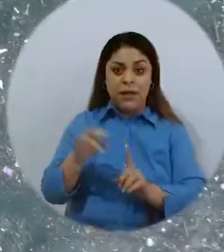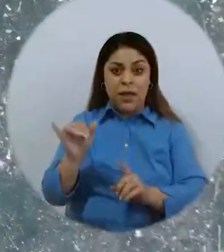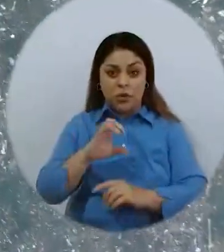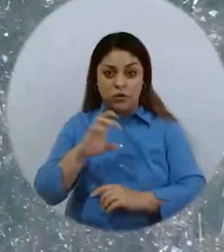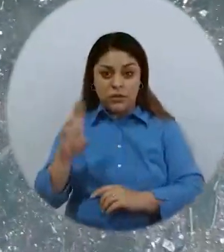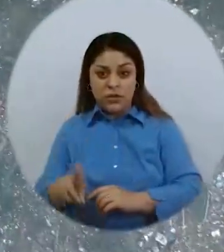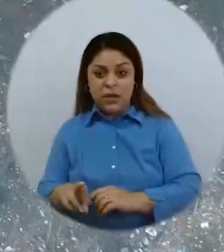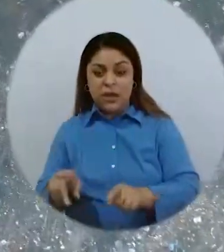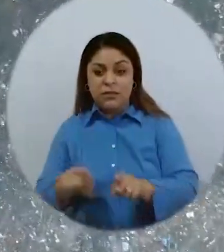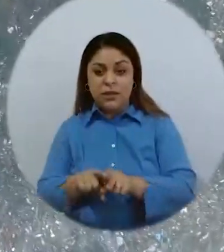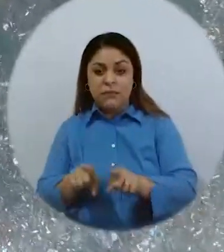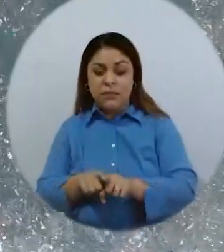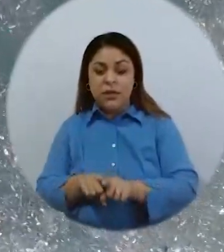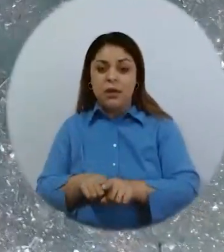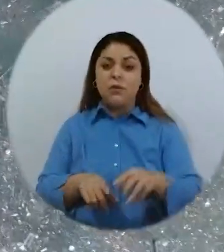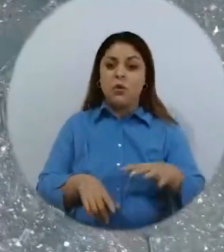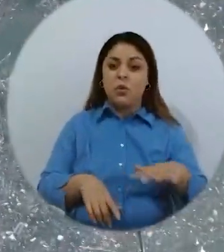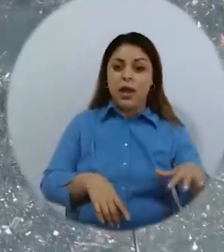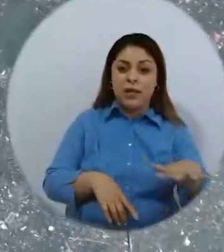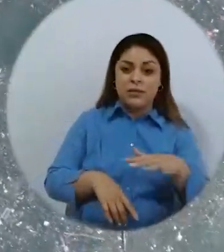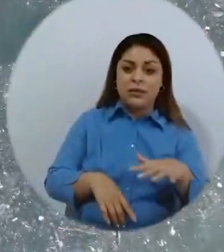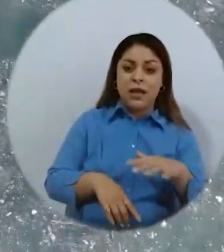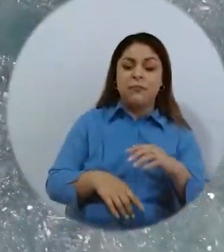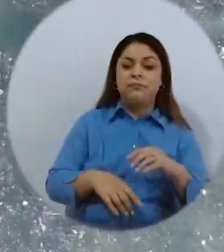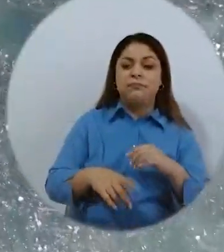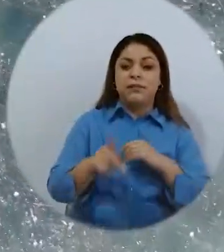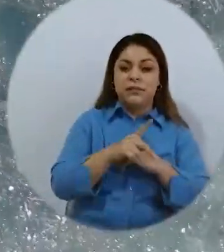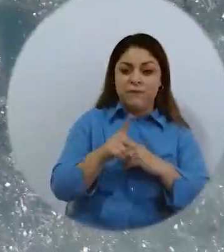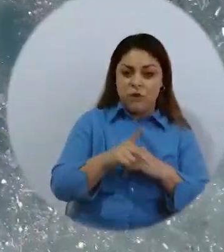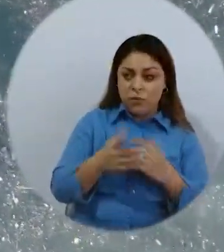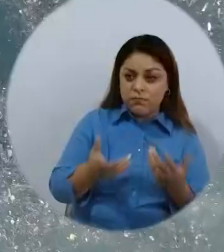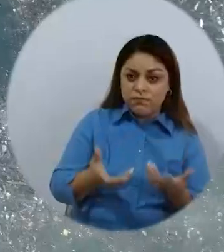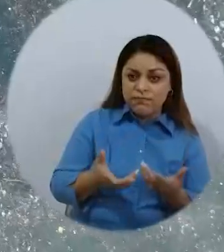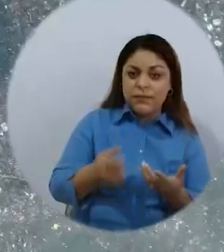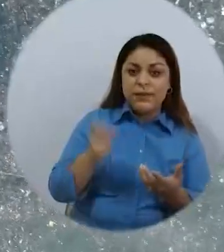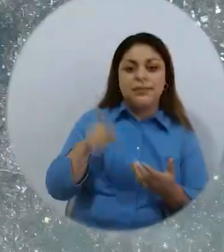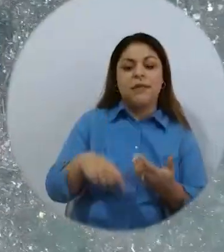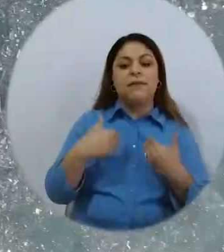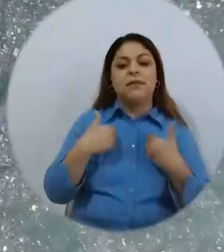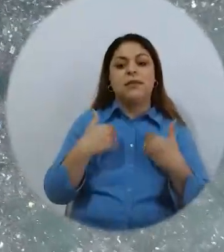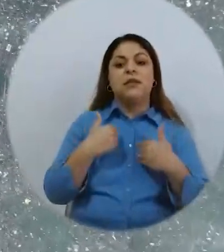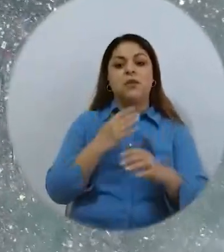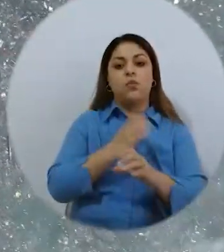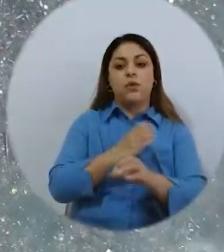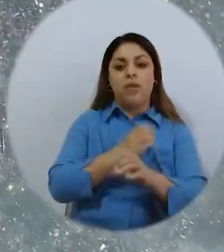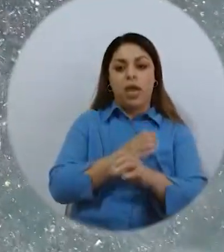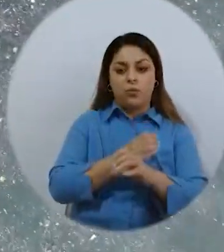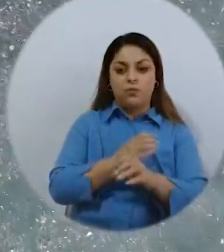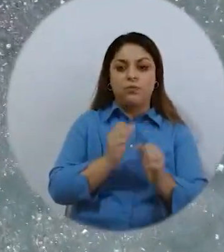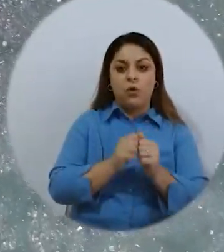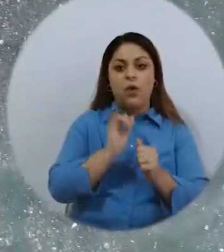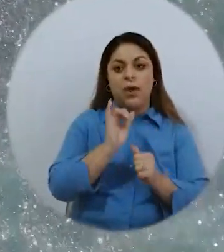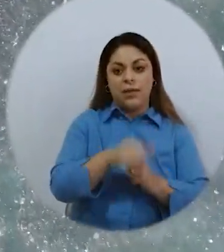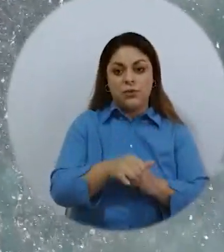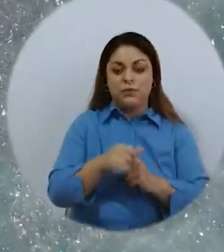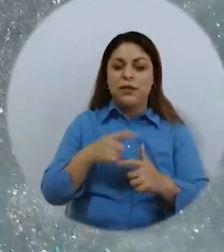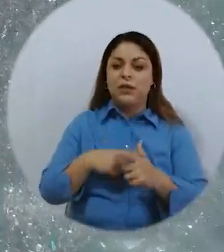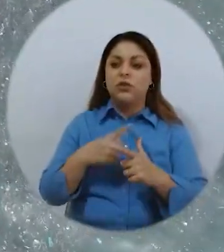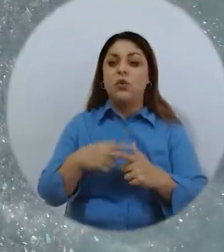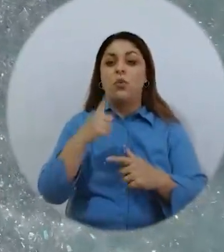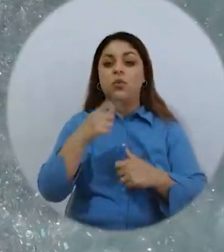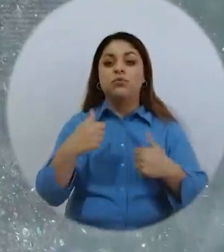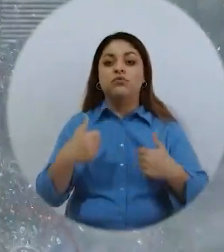país como Costa Rica, pero aplica también para una isla del Pacífico, hay que tener cuidado con esto. Entonces, ese es